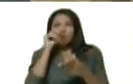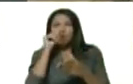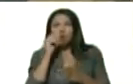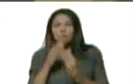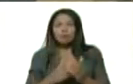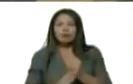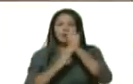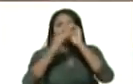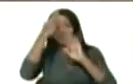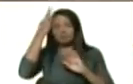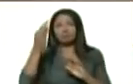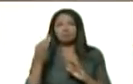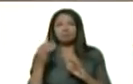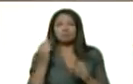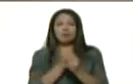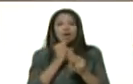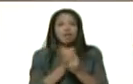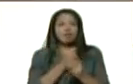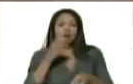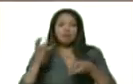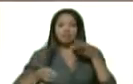de los trabajadores del metro.